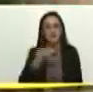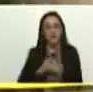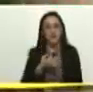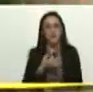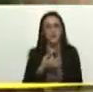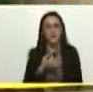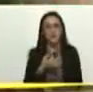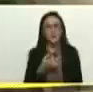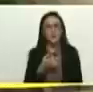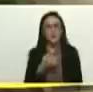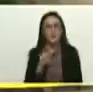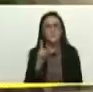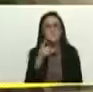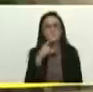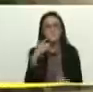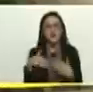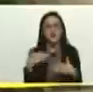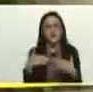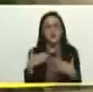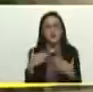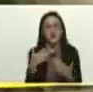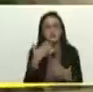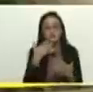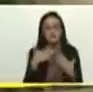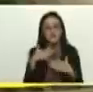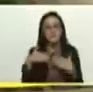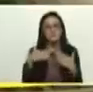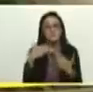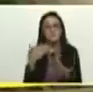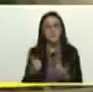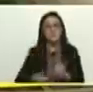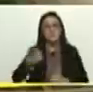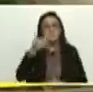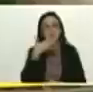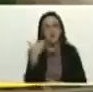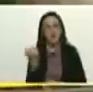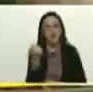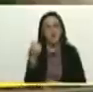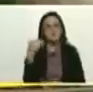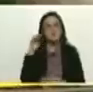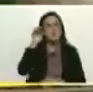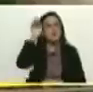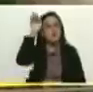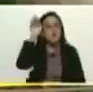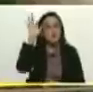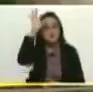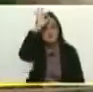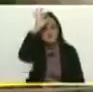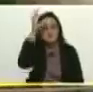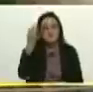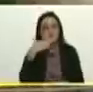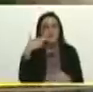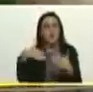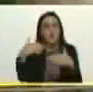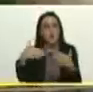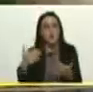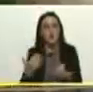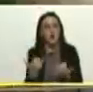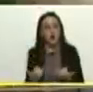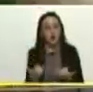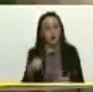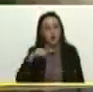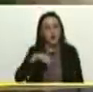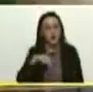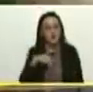estas primeras mejorías vendrán mejorías superiores más adelante. Hoy podemos decir